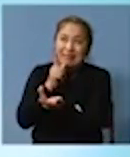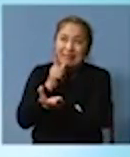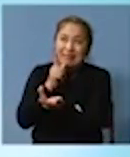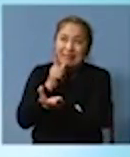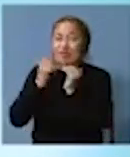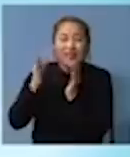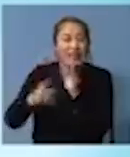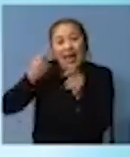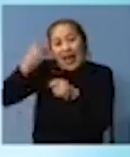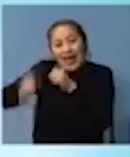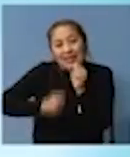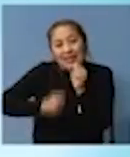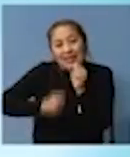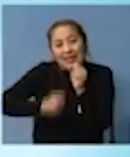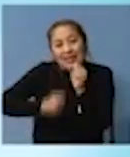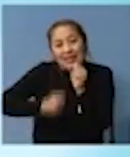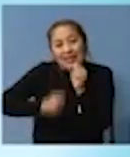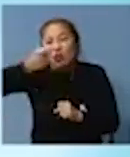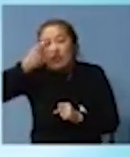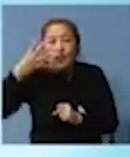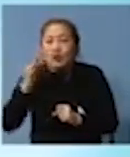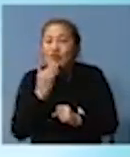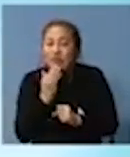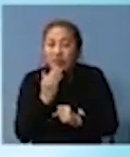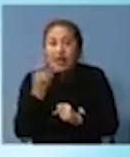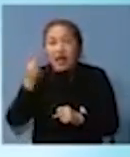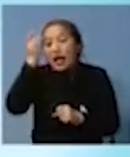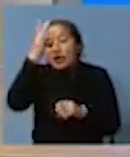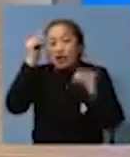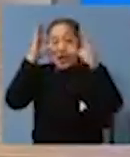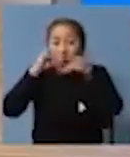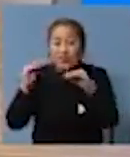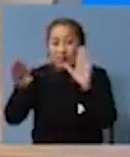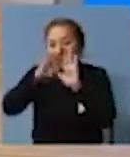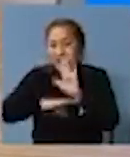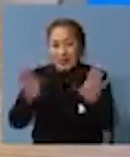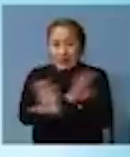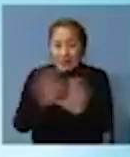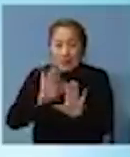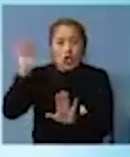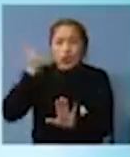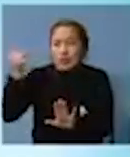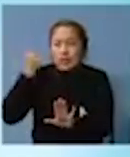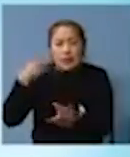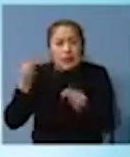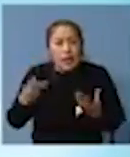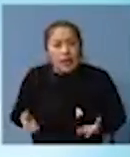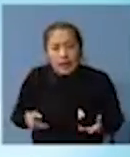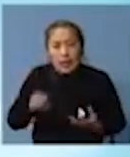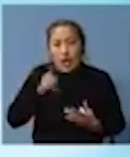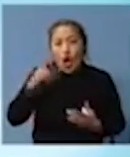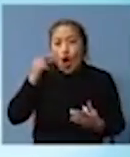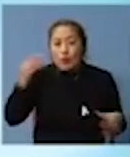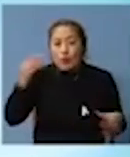se entera él hasta el último momento, hasta el otro día, 24 de abril, cuando a las 12 de la noche vencían las candidaturas, y lo empiezan a llamar y a decirle,